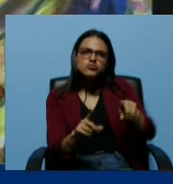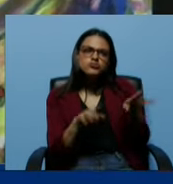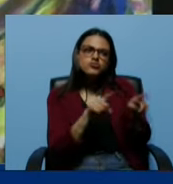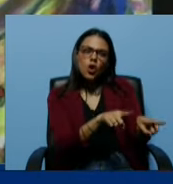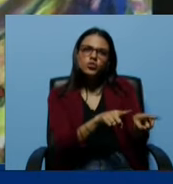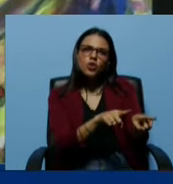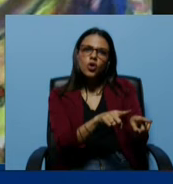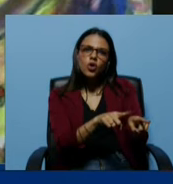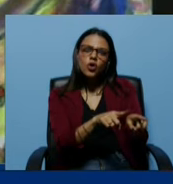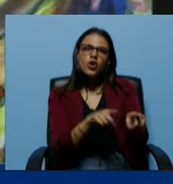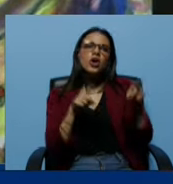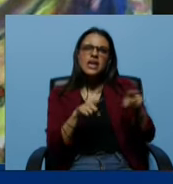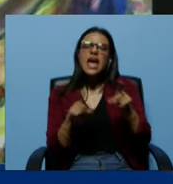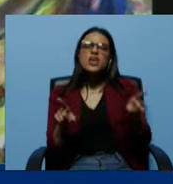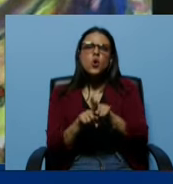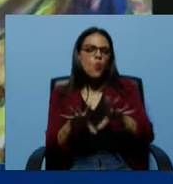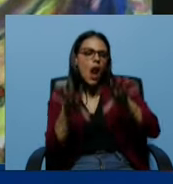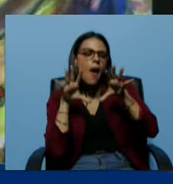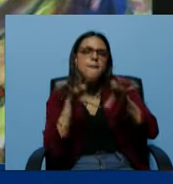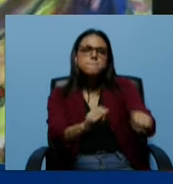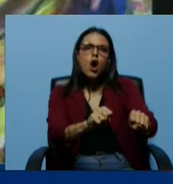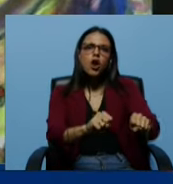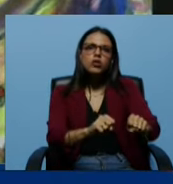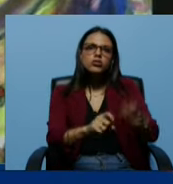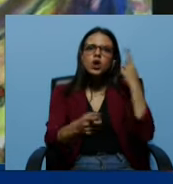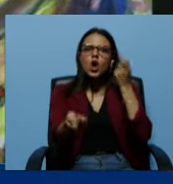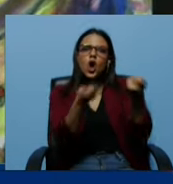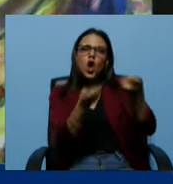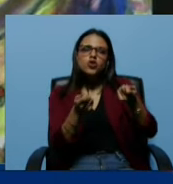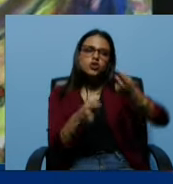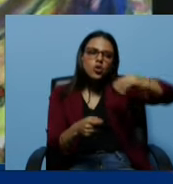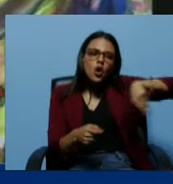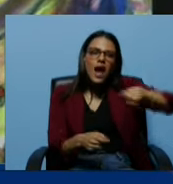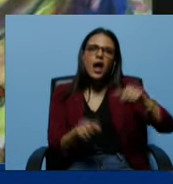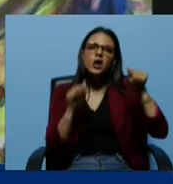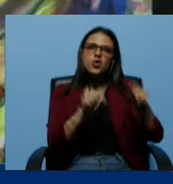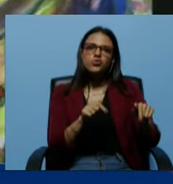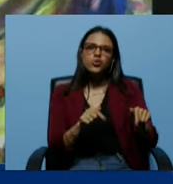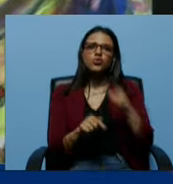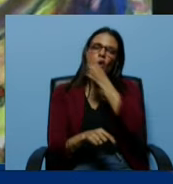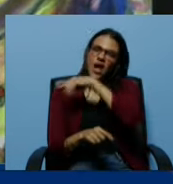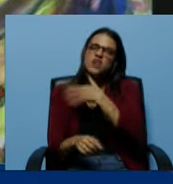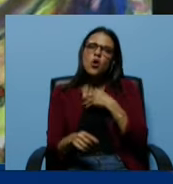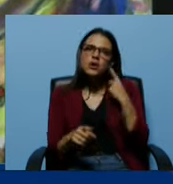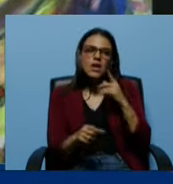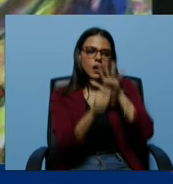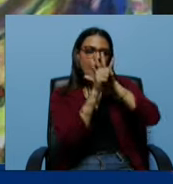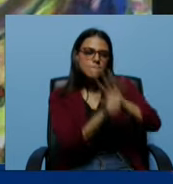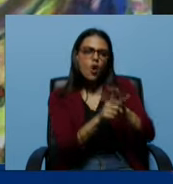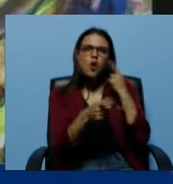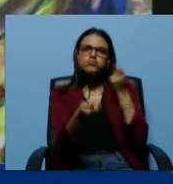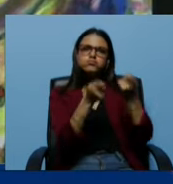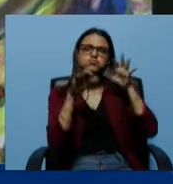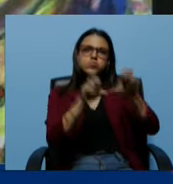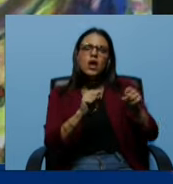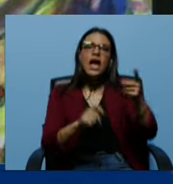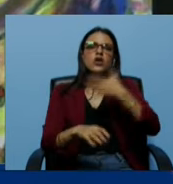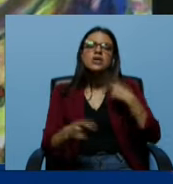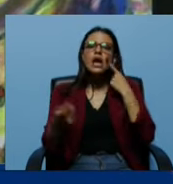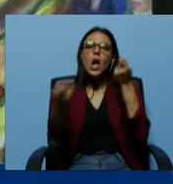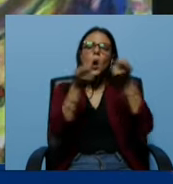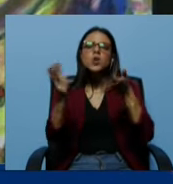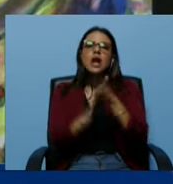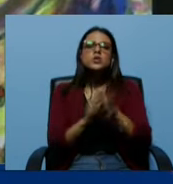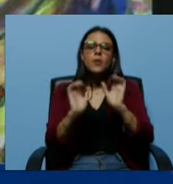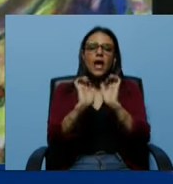sea su espacio vital asegurado. Valga la expresión. Asegurar lo que llaman geopolíticamente su